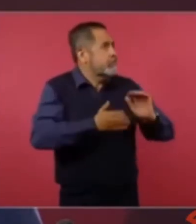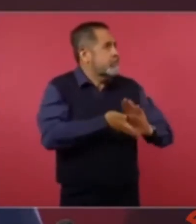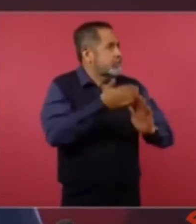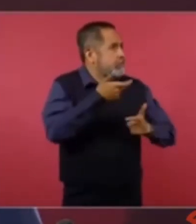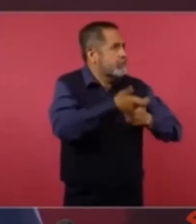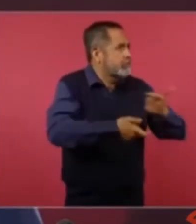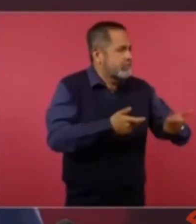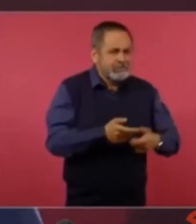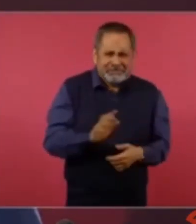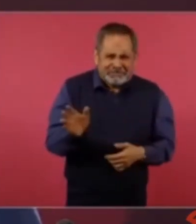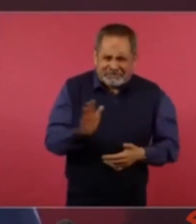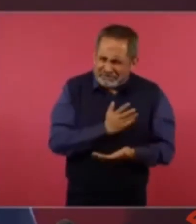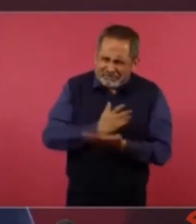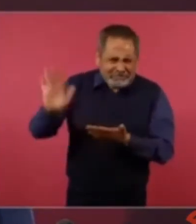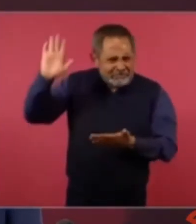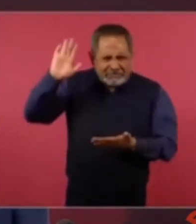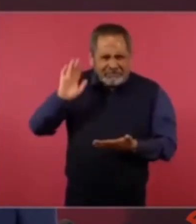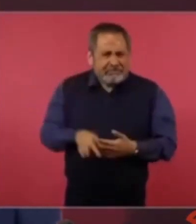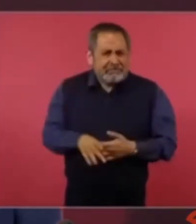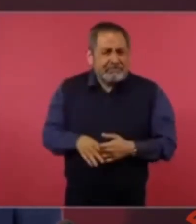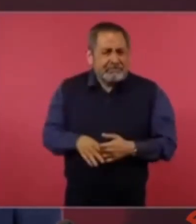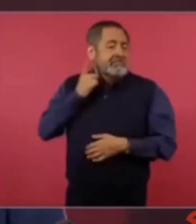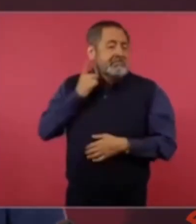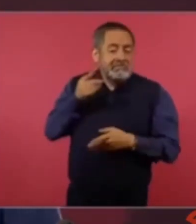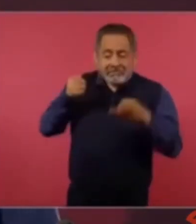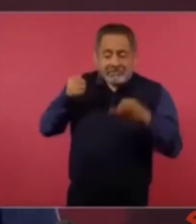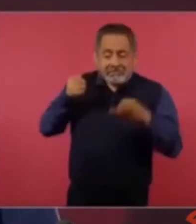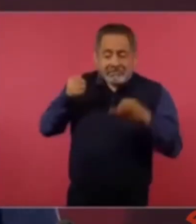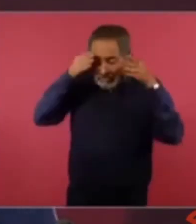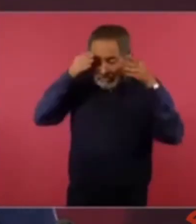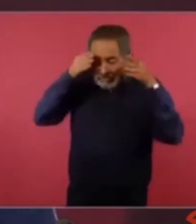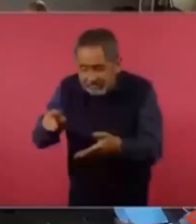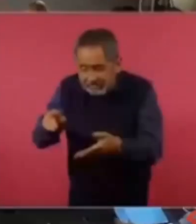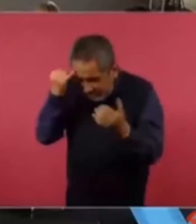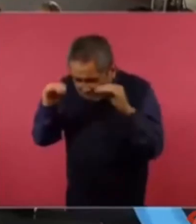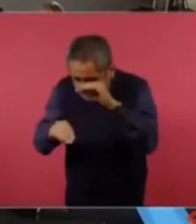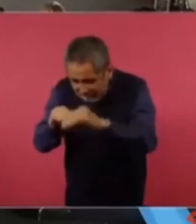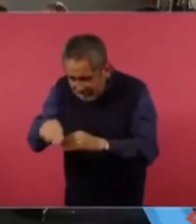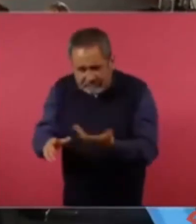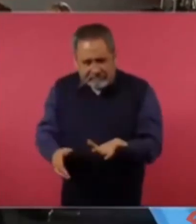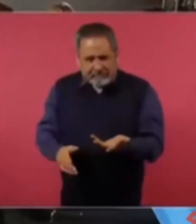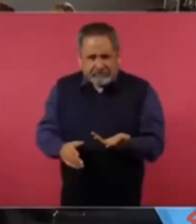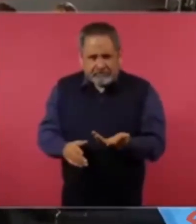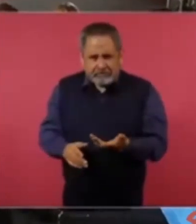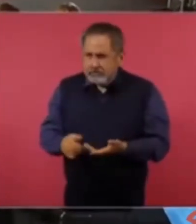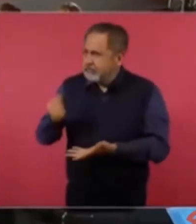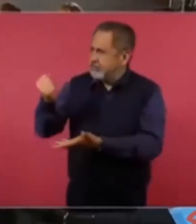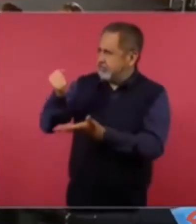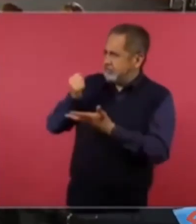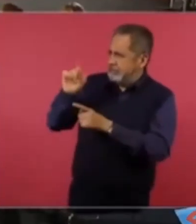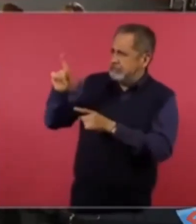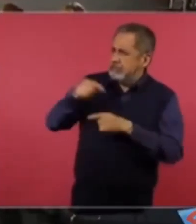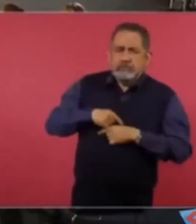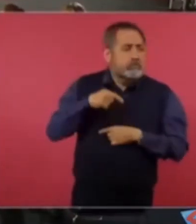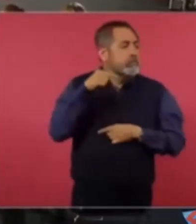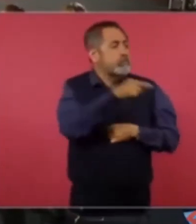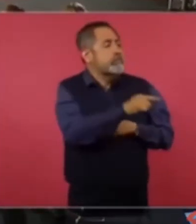banquetas o una unidad deportiva o una casa de cultura?